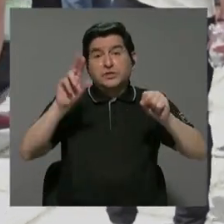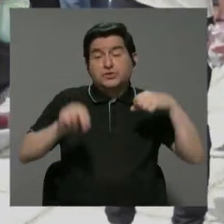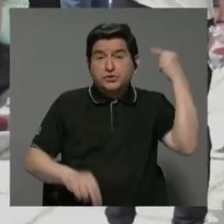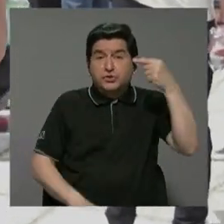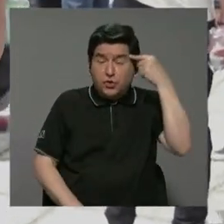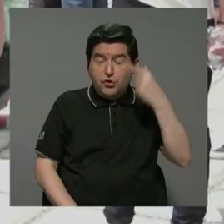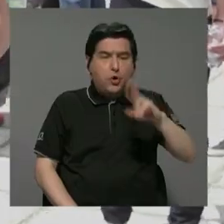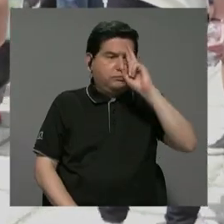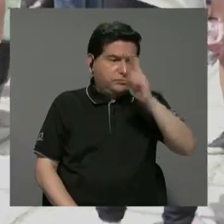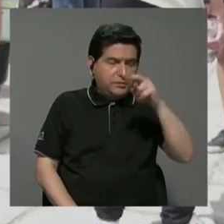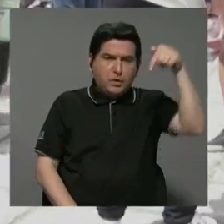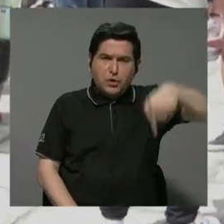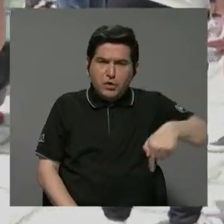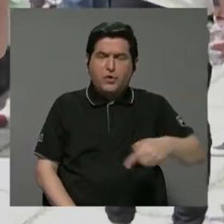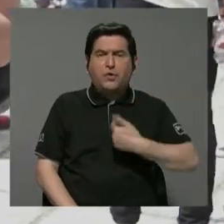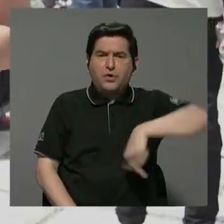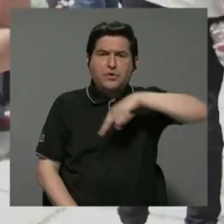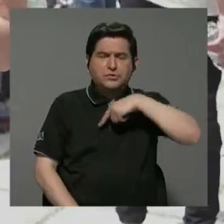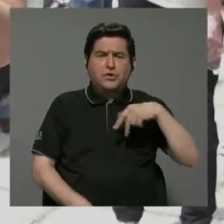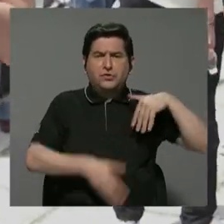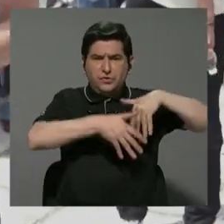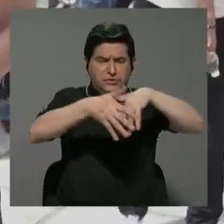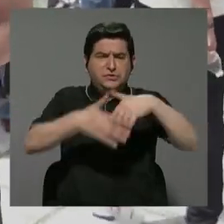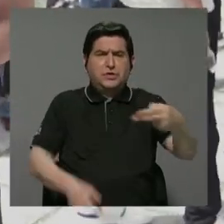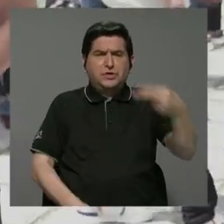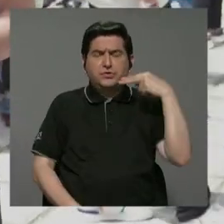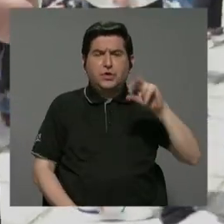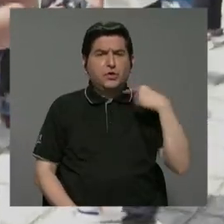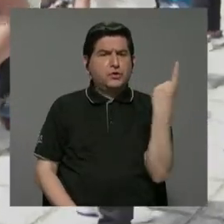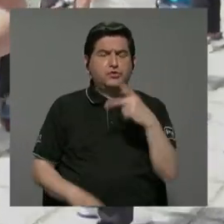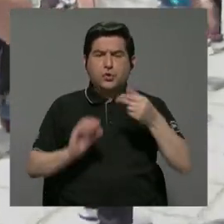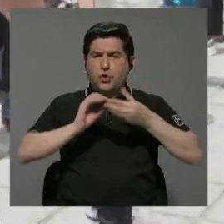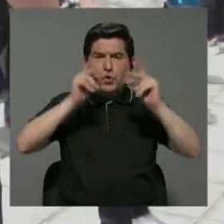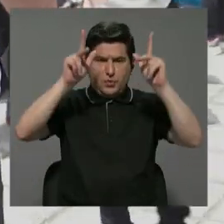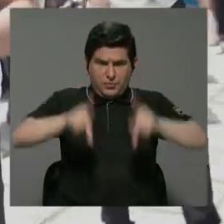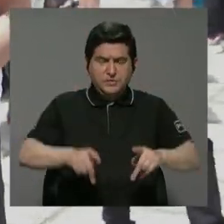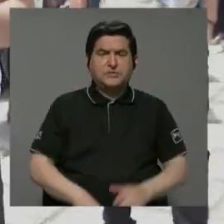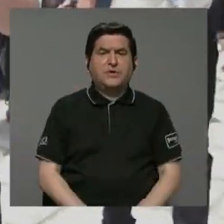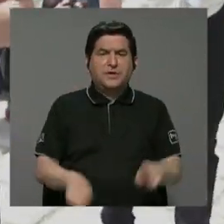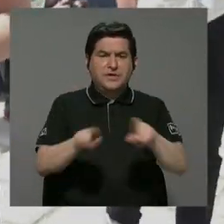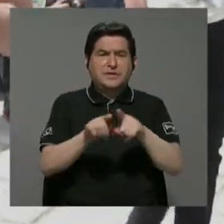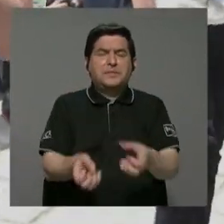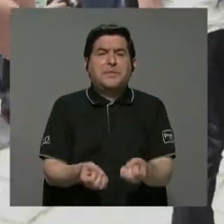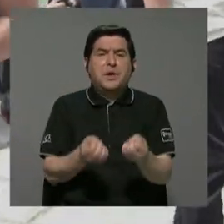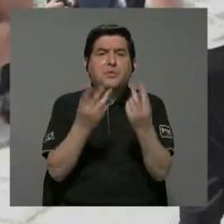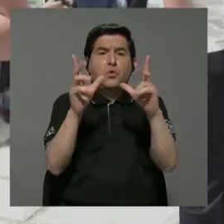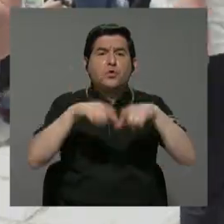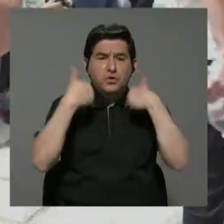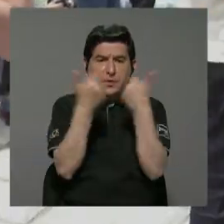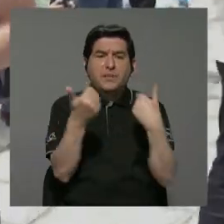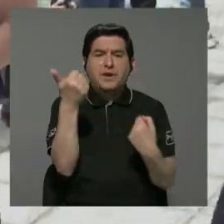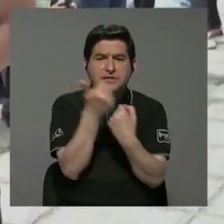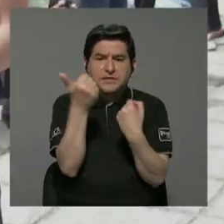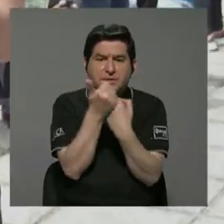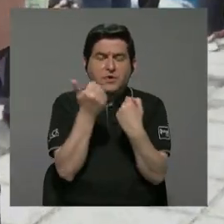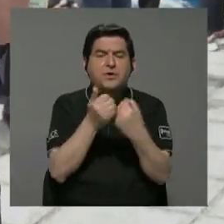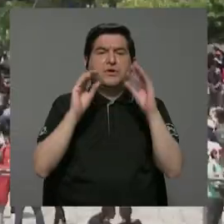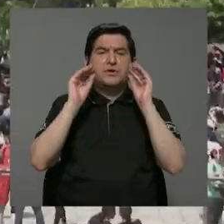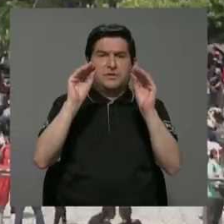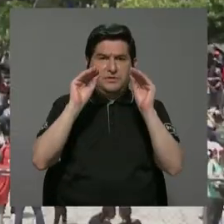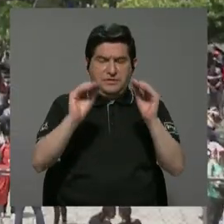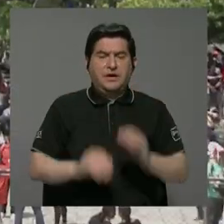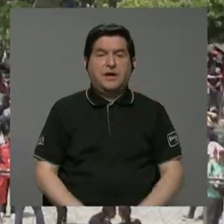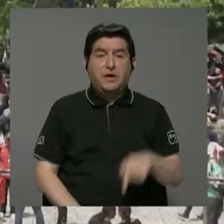respetar. Y hoy estamos aquí, yo creo que esta marcha ha sido histórica, no solo por el número de personas, sino también por la gran cantidad de sectores que han apoyado a la educación. Hoy es